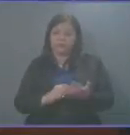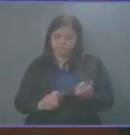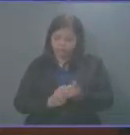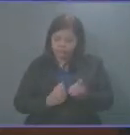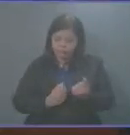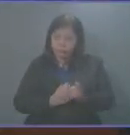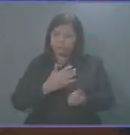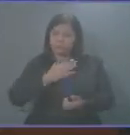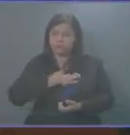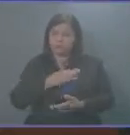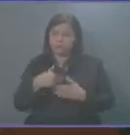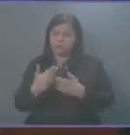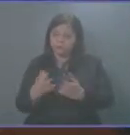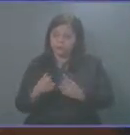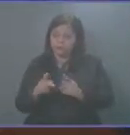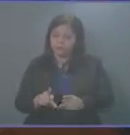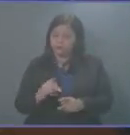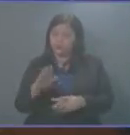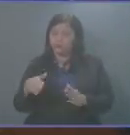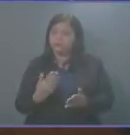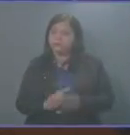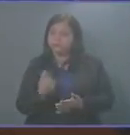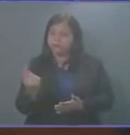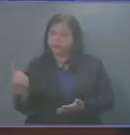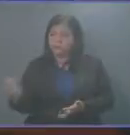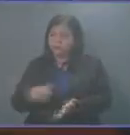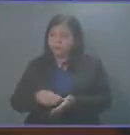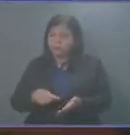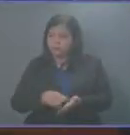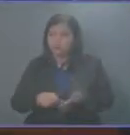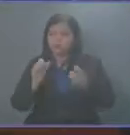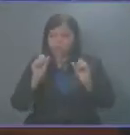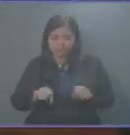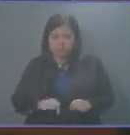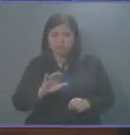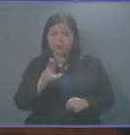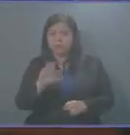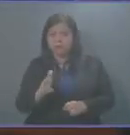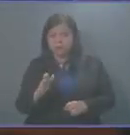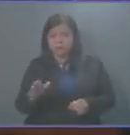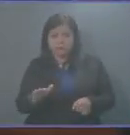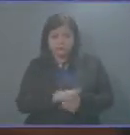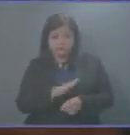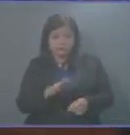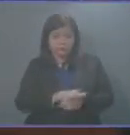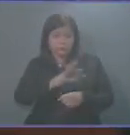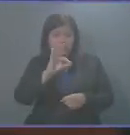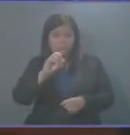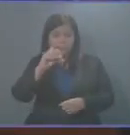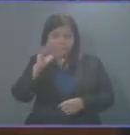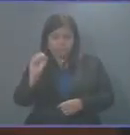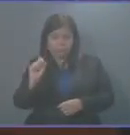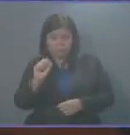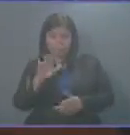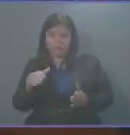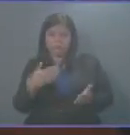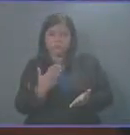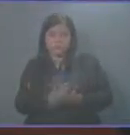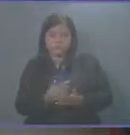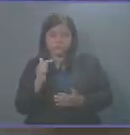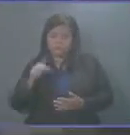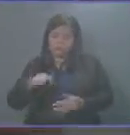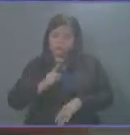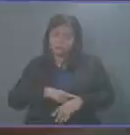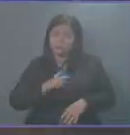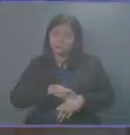pueda dar la oportunidad a nuestros alcaldes de utilizar el parte del FODES ante esta emergencia que